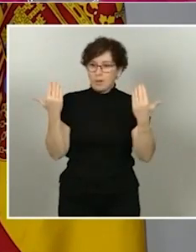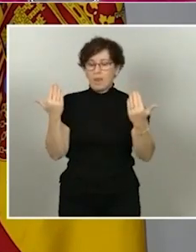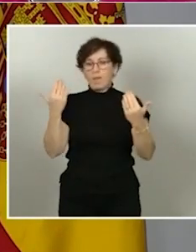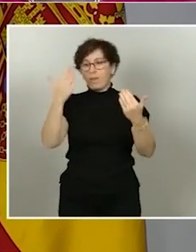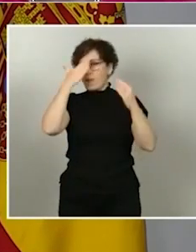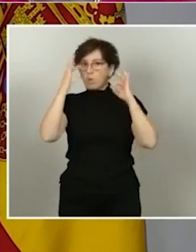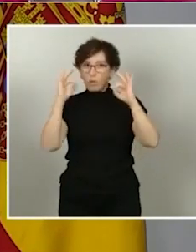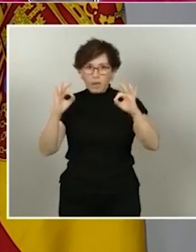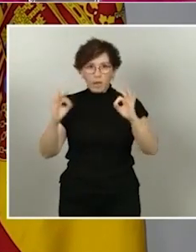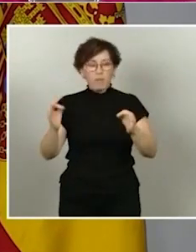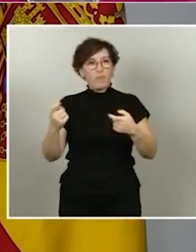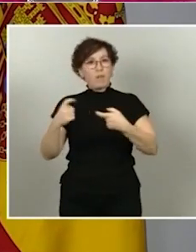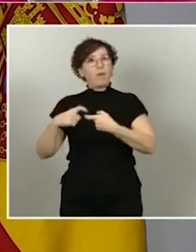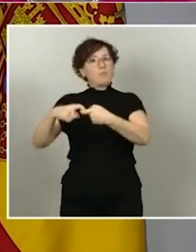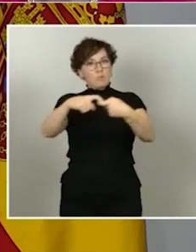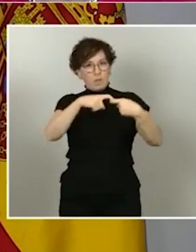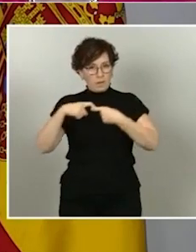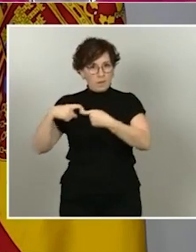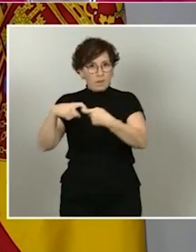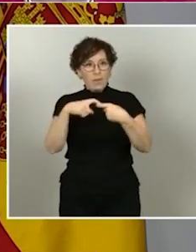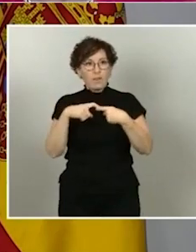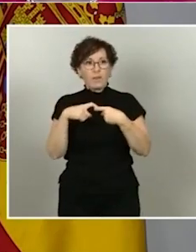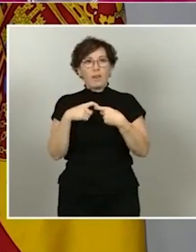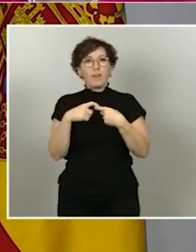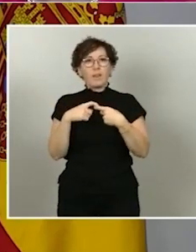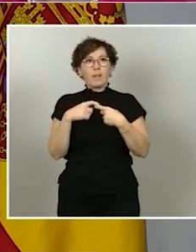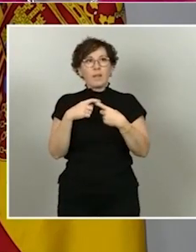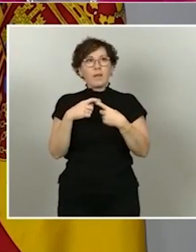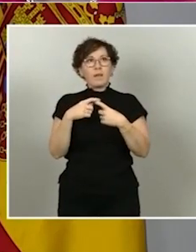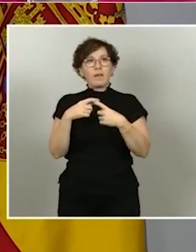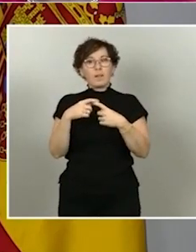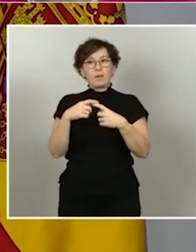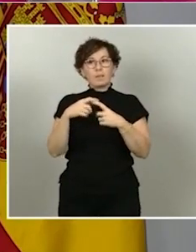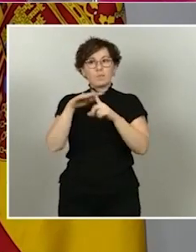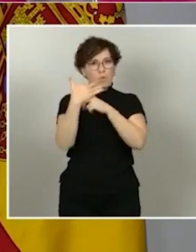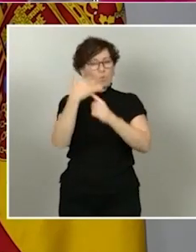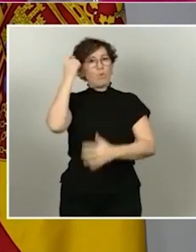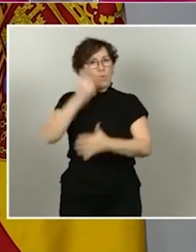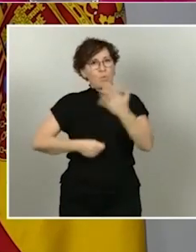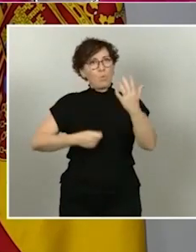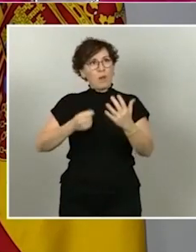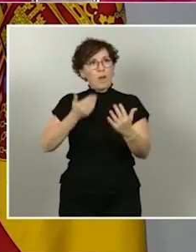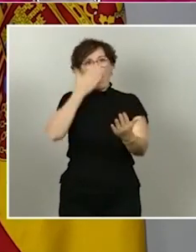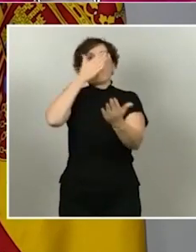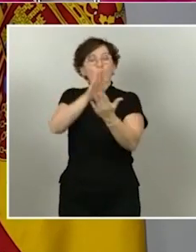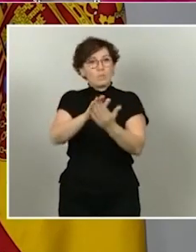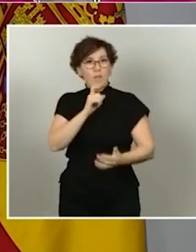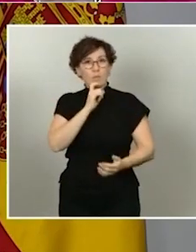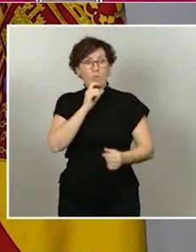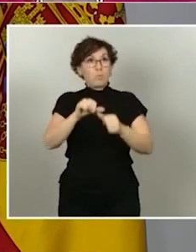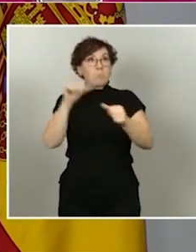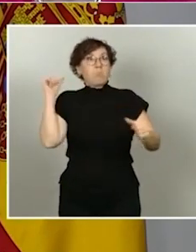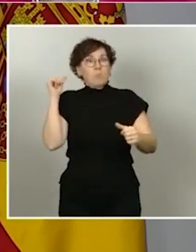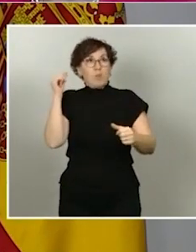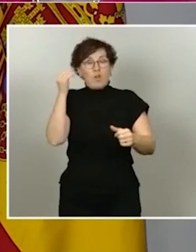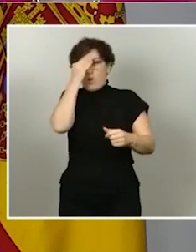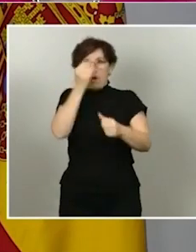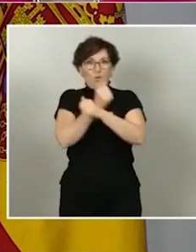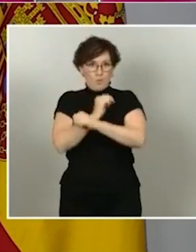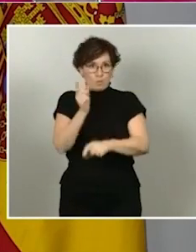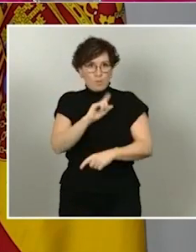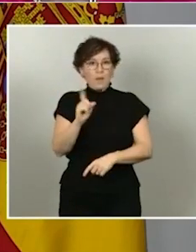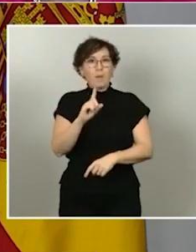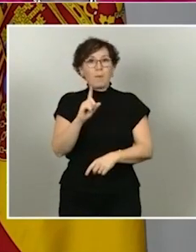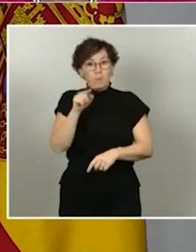en este caso la magistrada, lo valora, ¿me entiende? Y lo que se está diciendo es que la Guardia Civil está haciendo un informe, vamos a decirlo de alguna manera, a la carta.